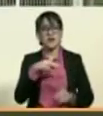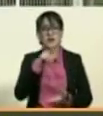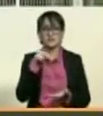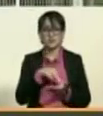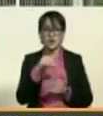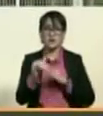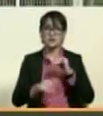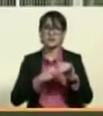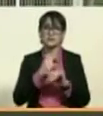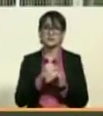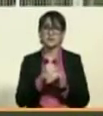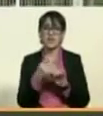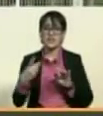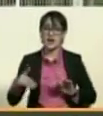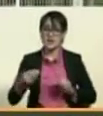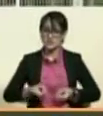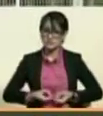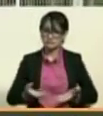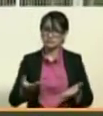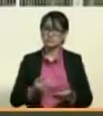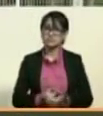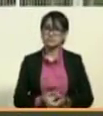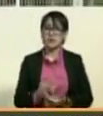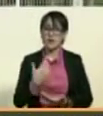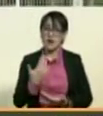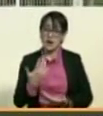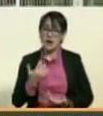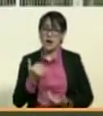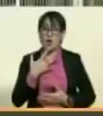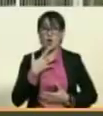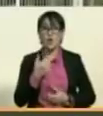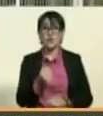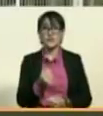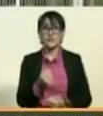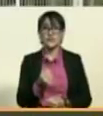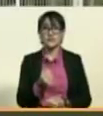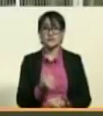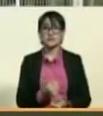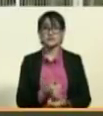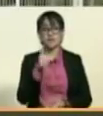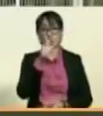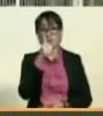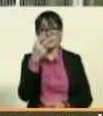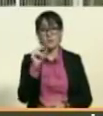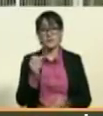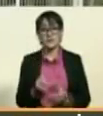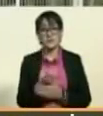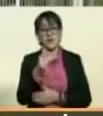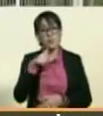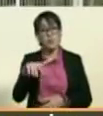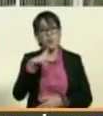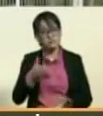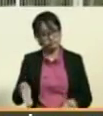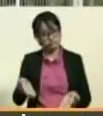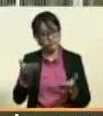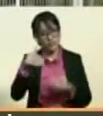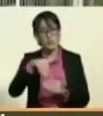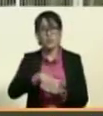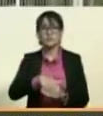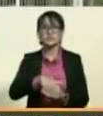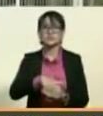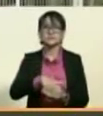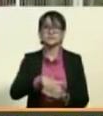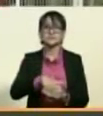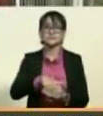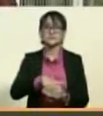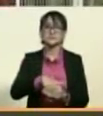mucha confianza para que el domingo 20 de mayo el pueblo vaya a votar. Yo